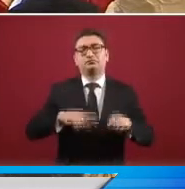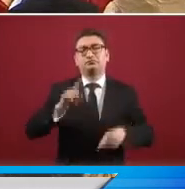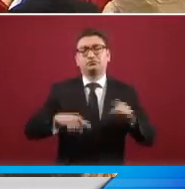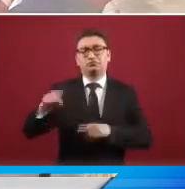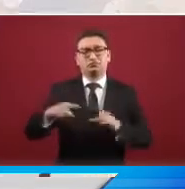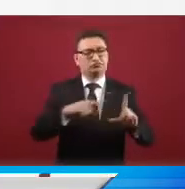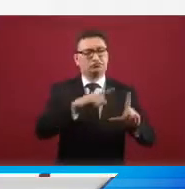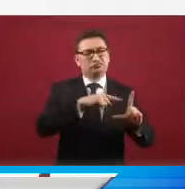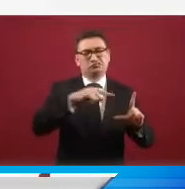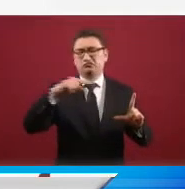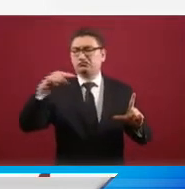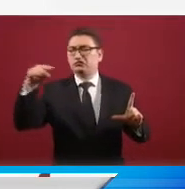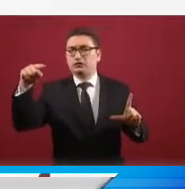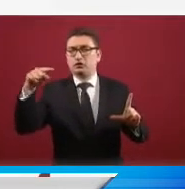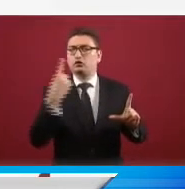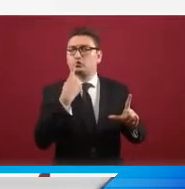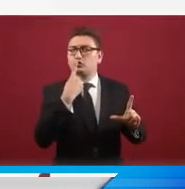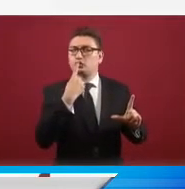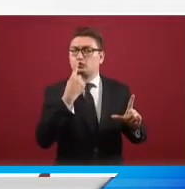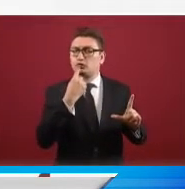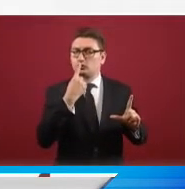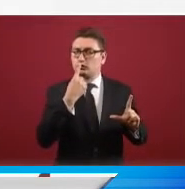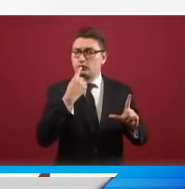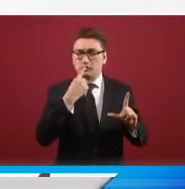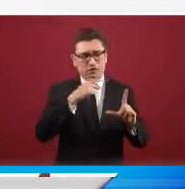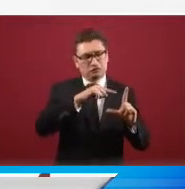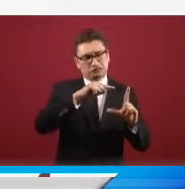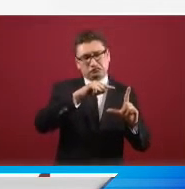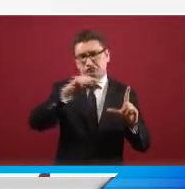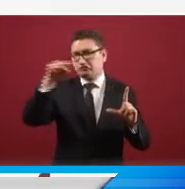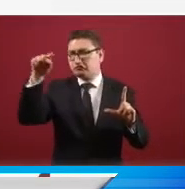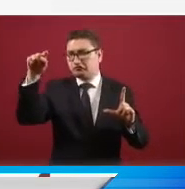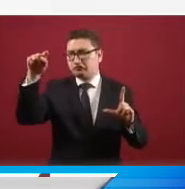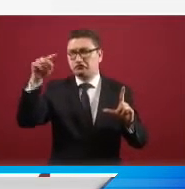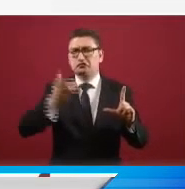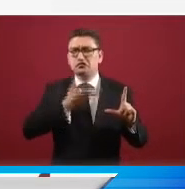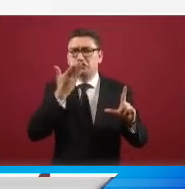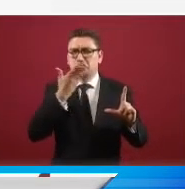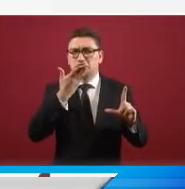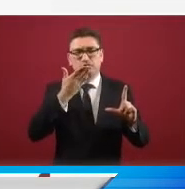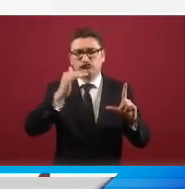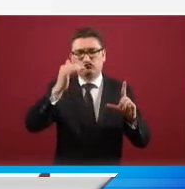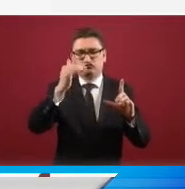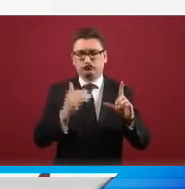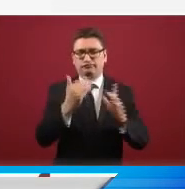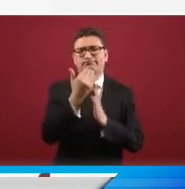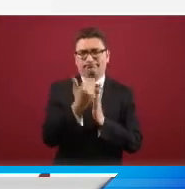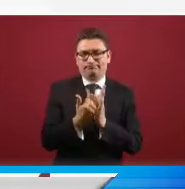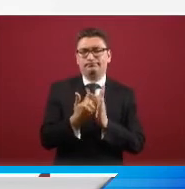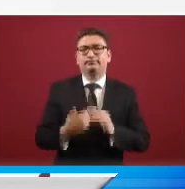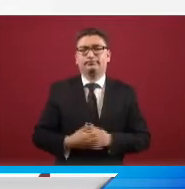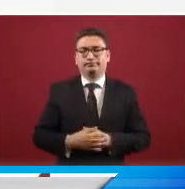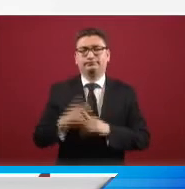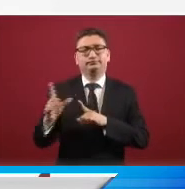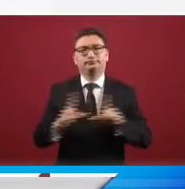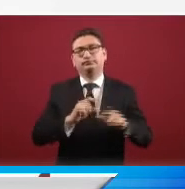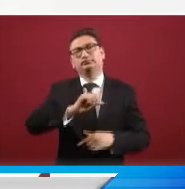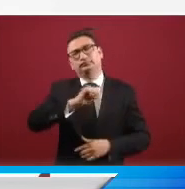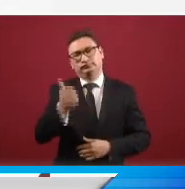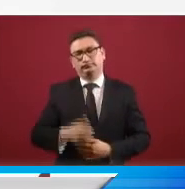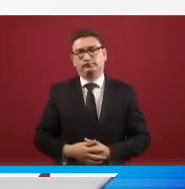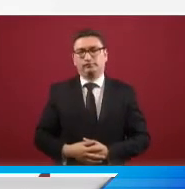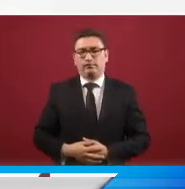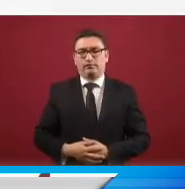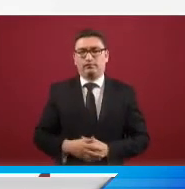alertamiento oportuno para realizar acciones de prevención y finalmente se dan los pormenores del evento que se ha presentado, apoyado siempre por